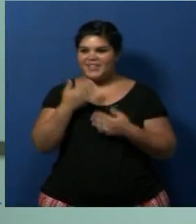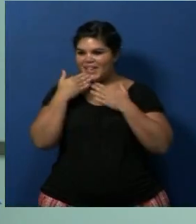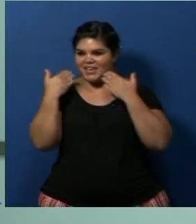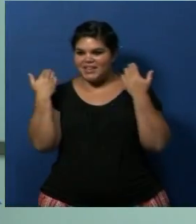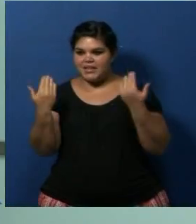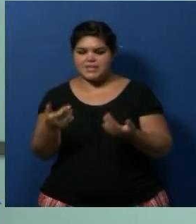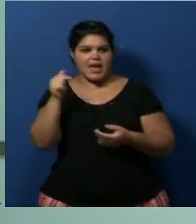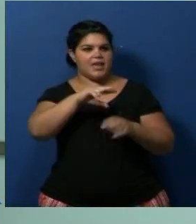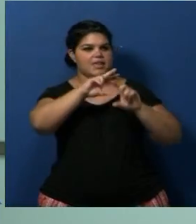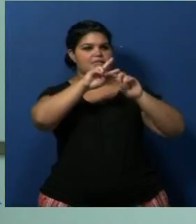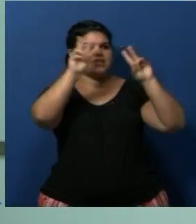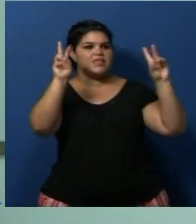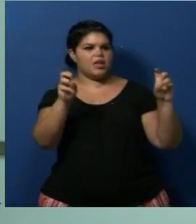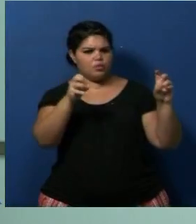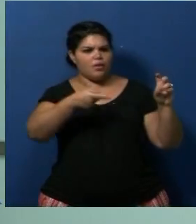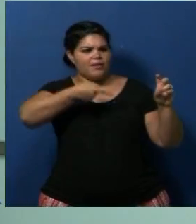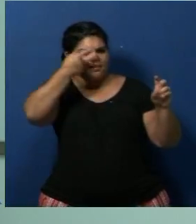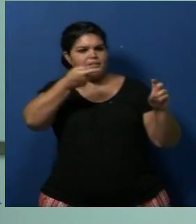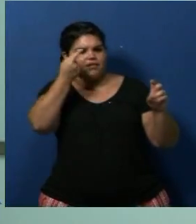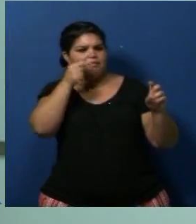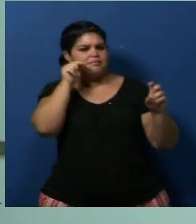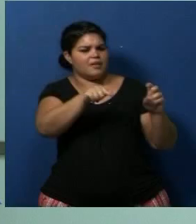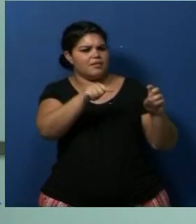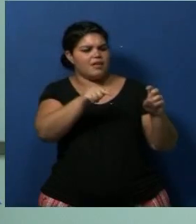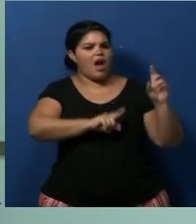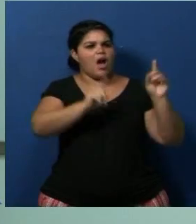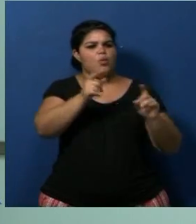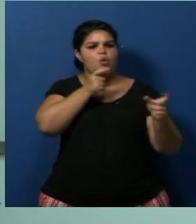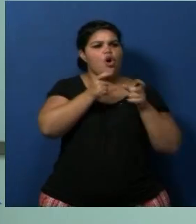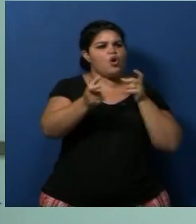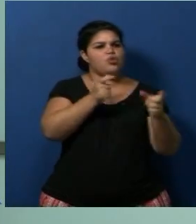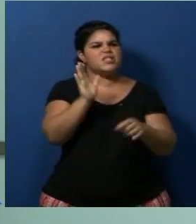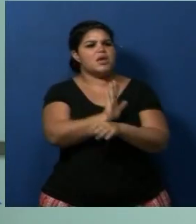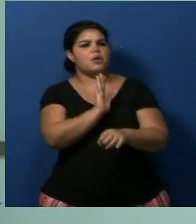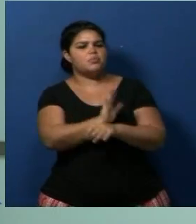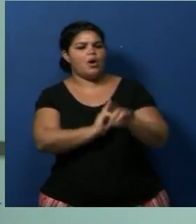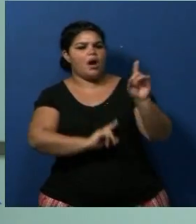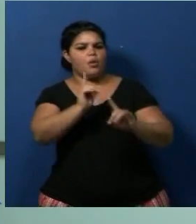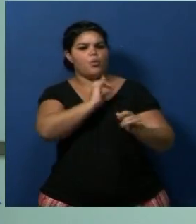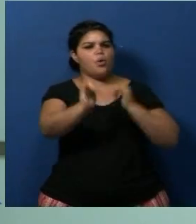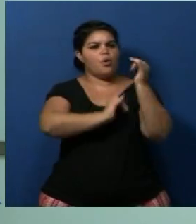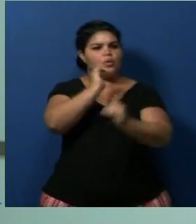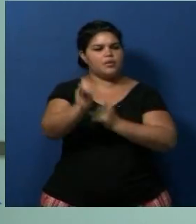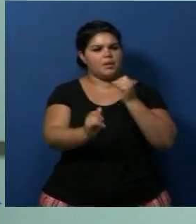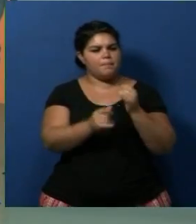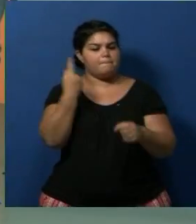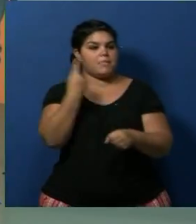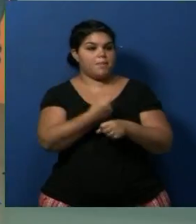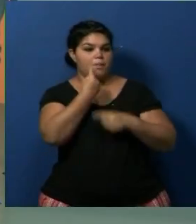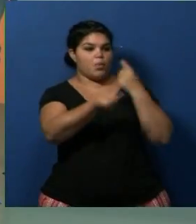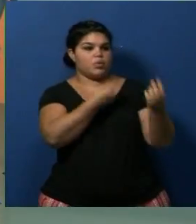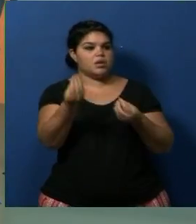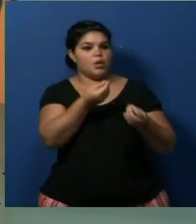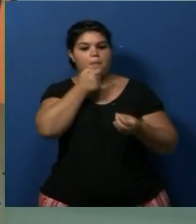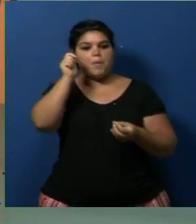de la nota, muy interesante. Ya vamos a abordar algunos conceptos que vos planteás ahí. En principio, preguntarte, bueno, ¿cómo se vio la movilización en la provincia?